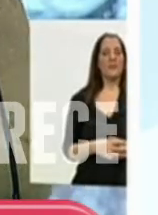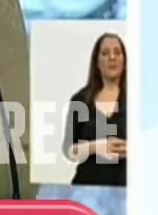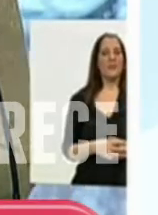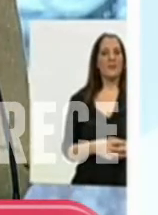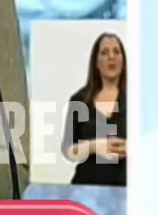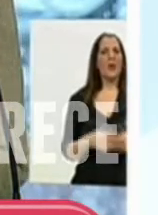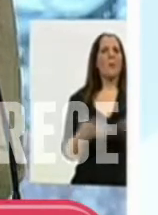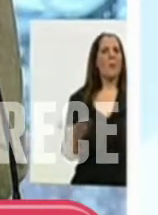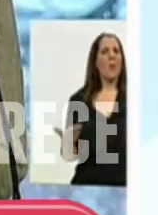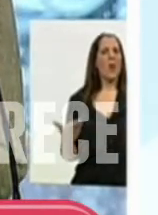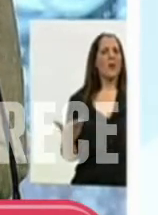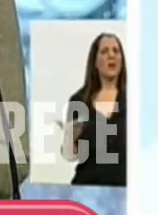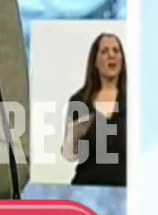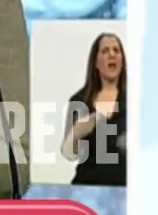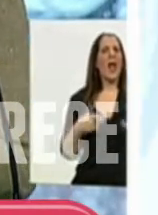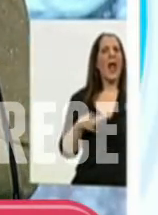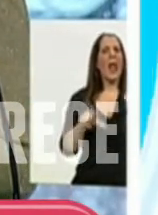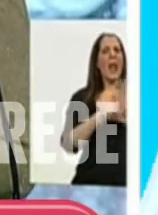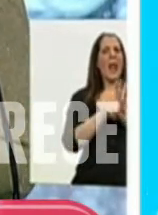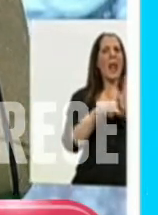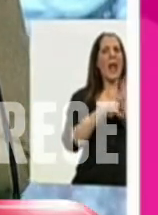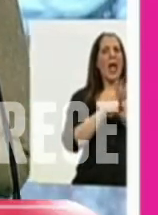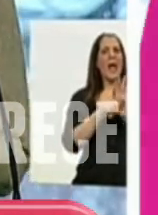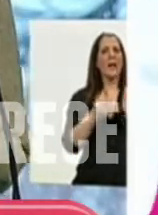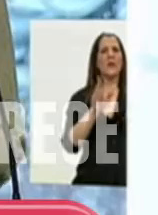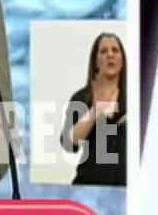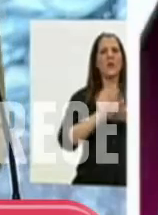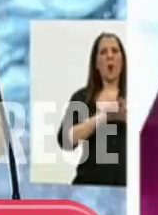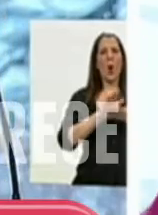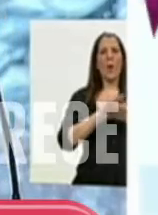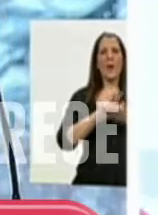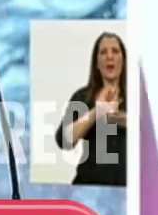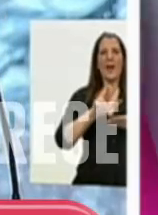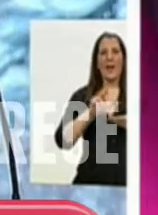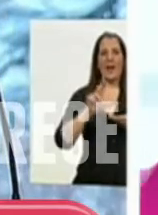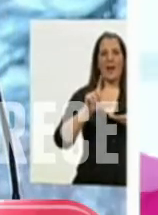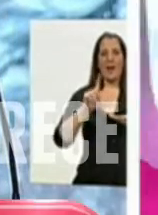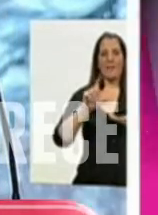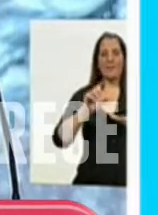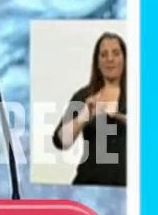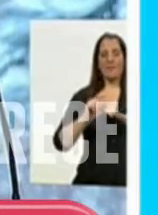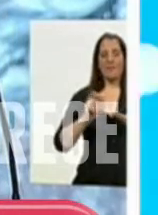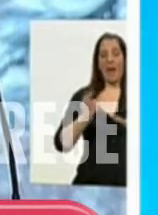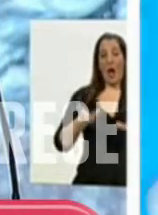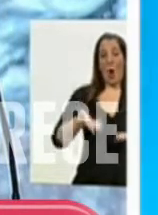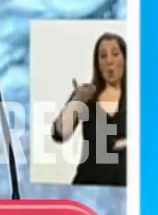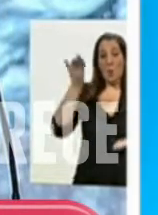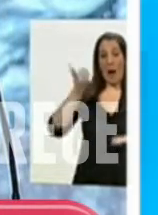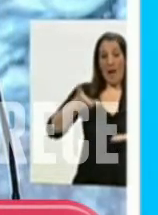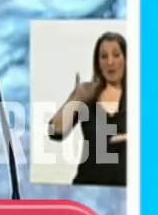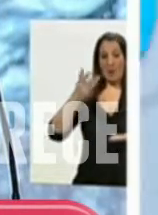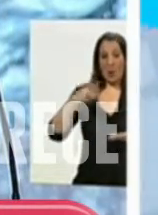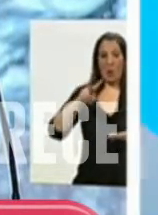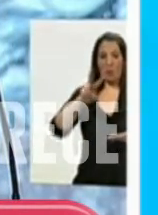hablaron que por qué cree que hay una persecución política y hay que sacarlo a Bonadío. Ahora, La Cámara no tiene la obligación de pronunciarse